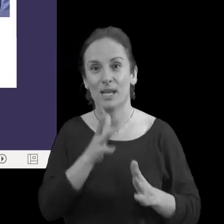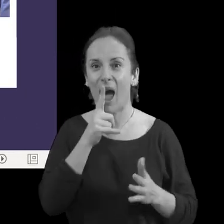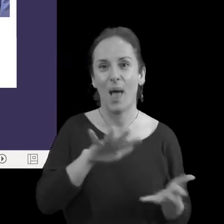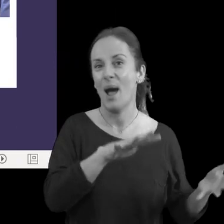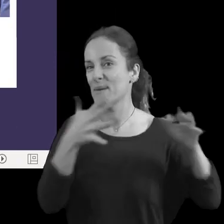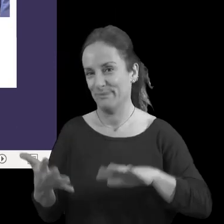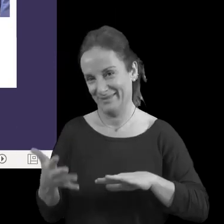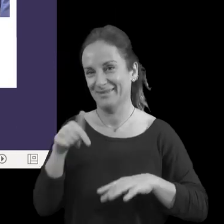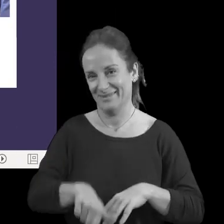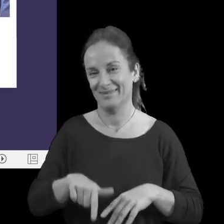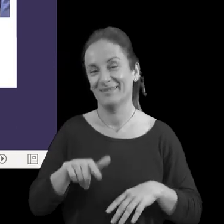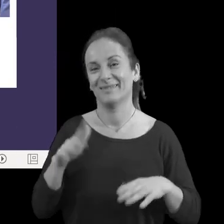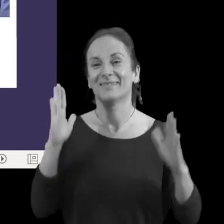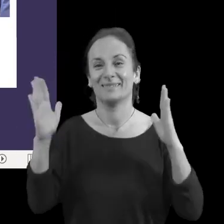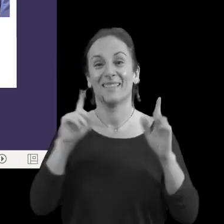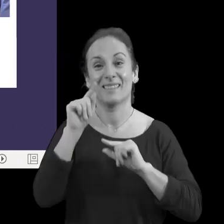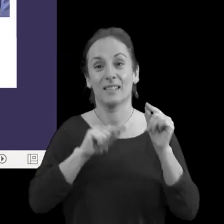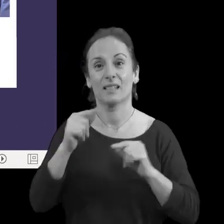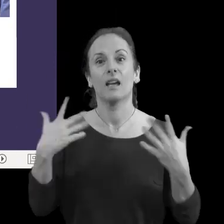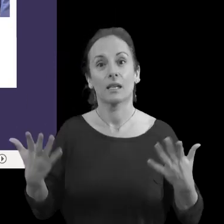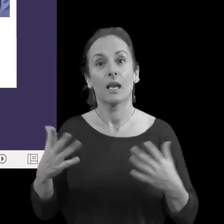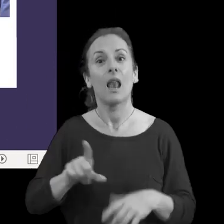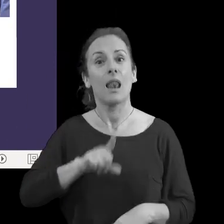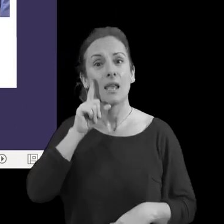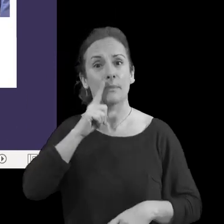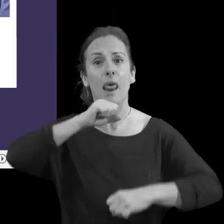tiempos de coronavirus de hay lesbianas también en los balcones, ¿no?